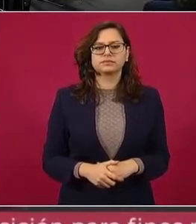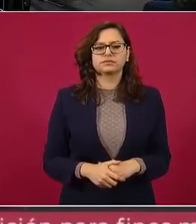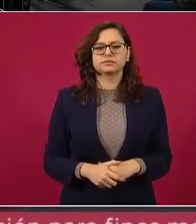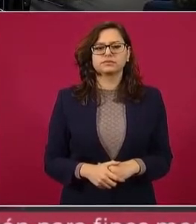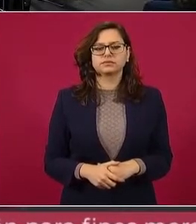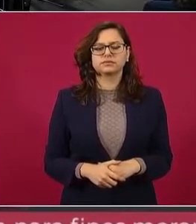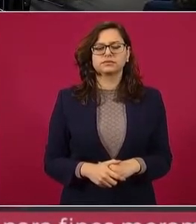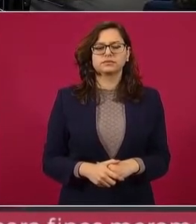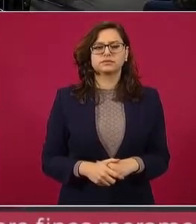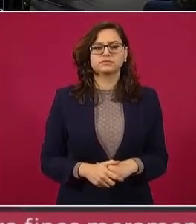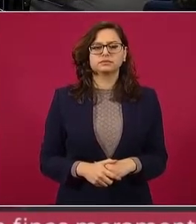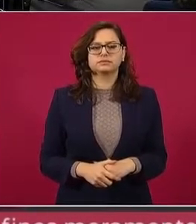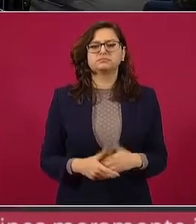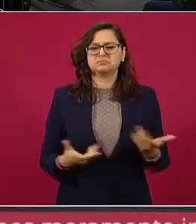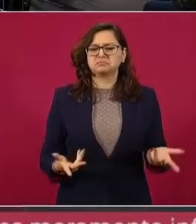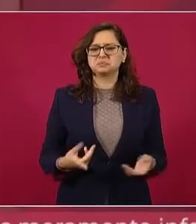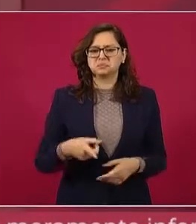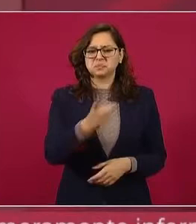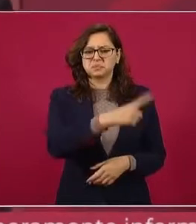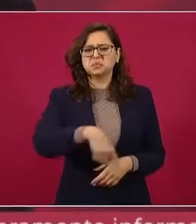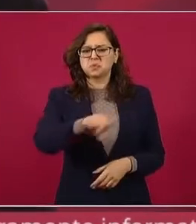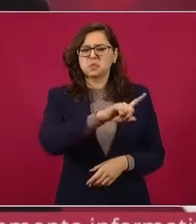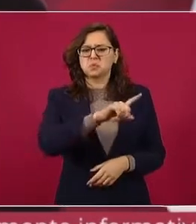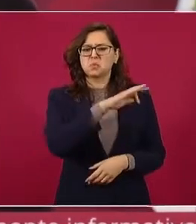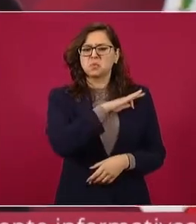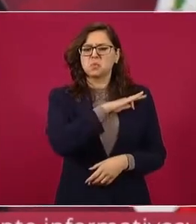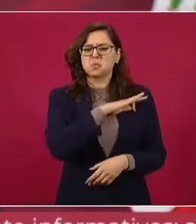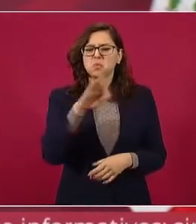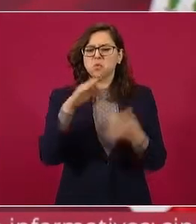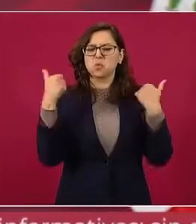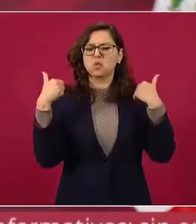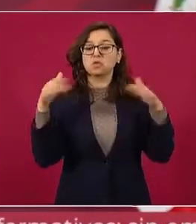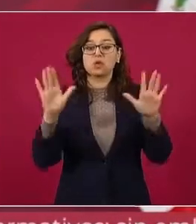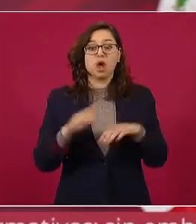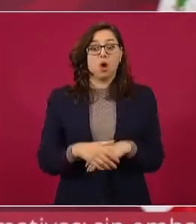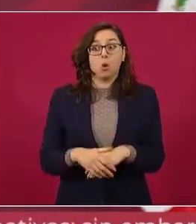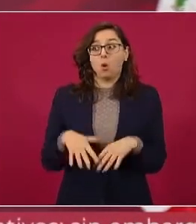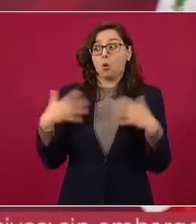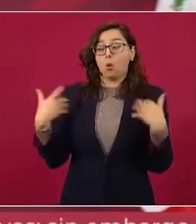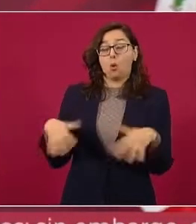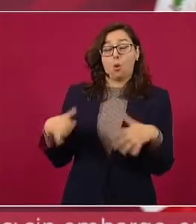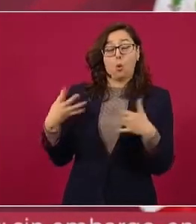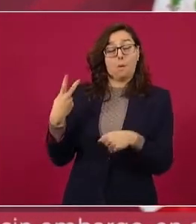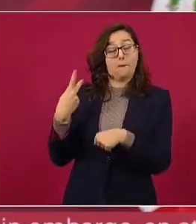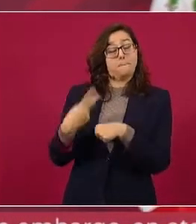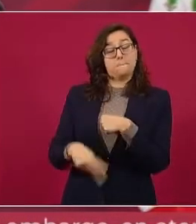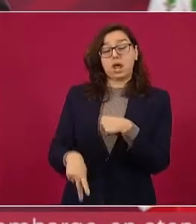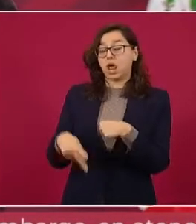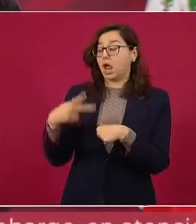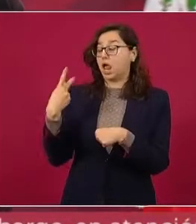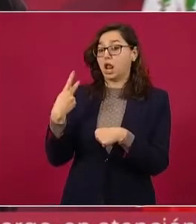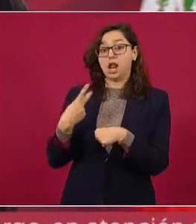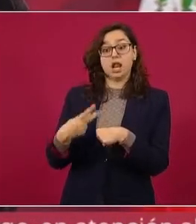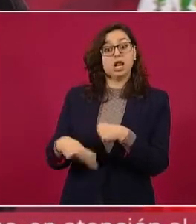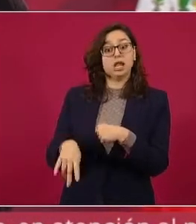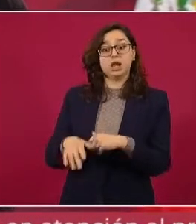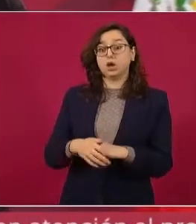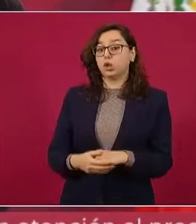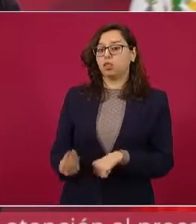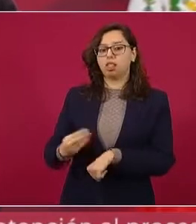agarrarse a la excusa de que se corrían muchos riesgos y no,